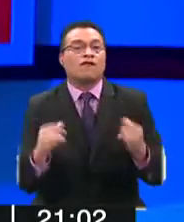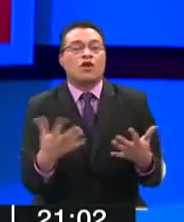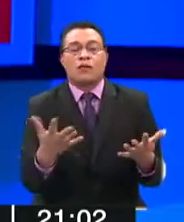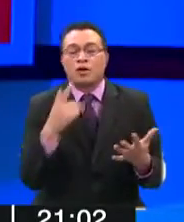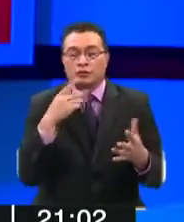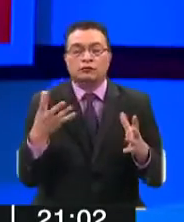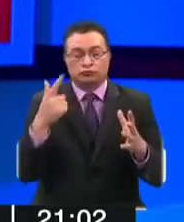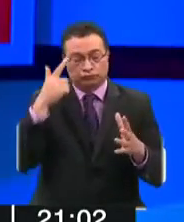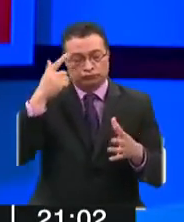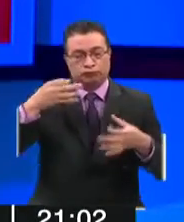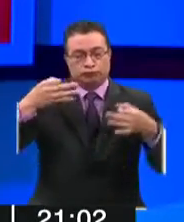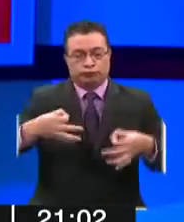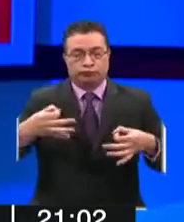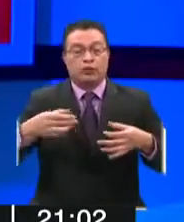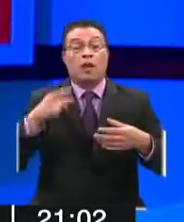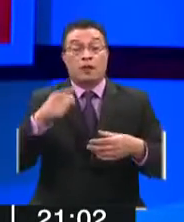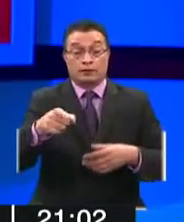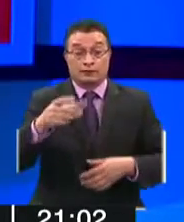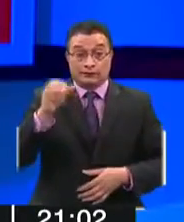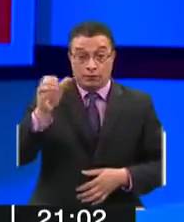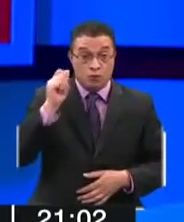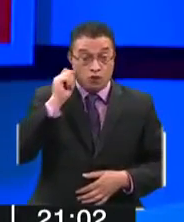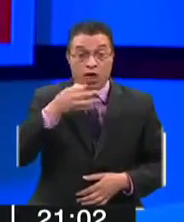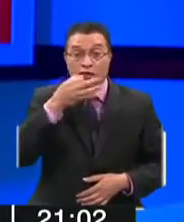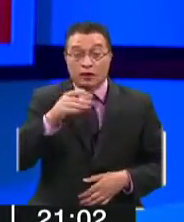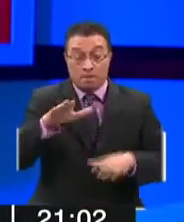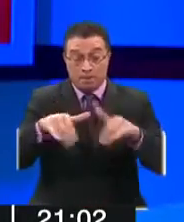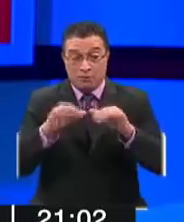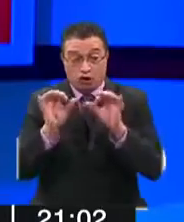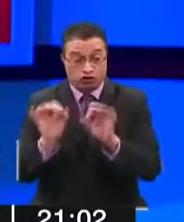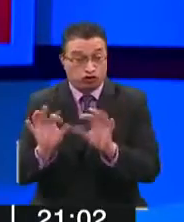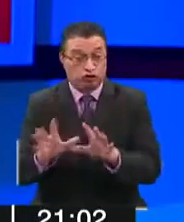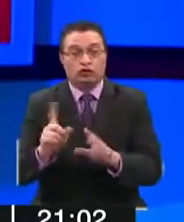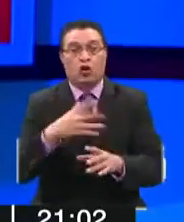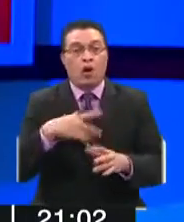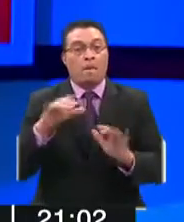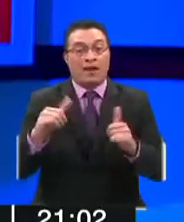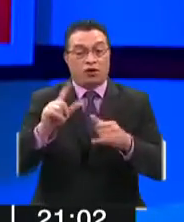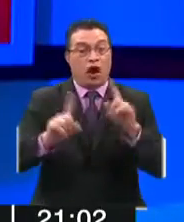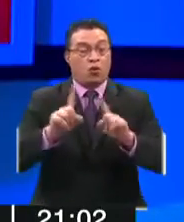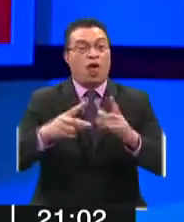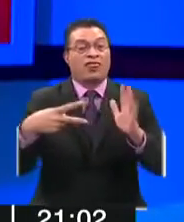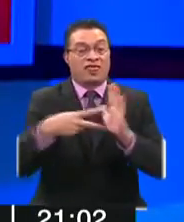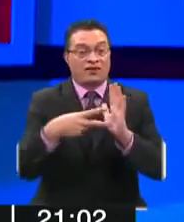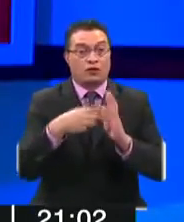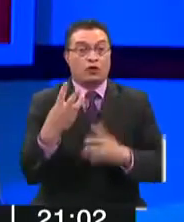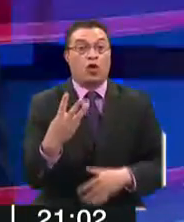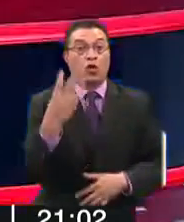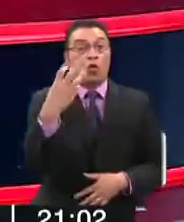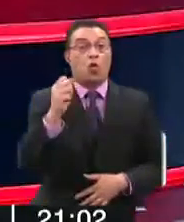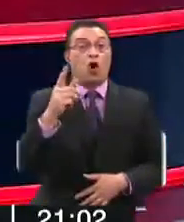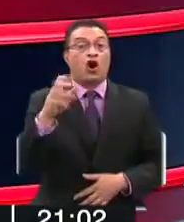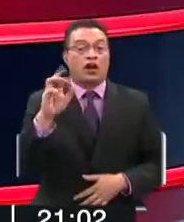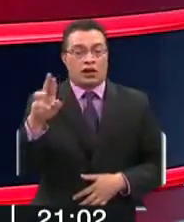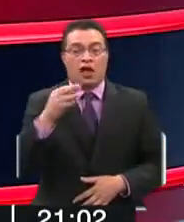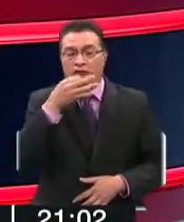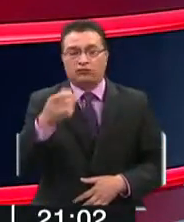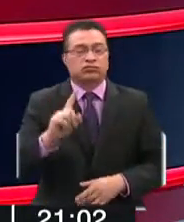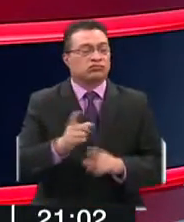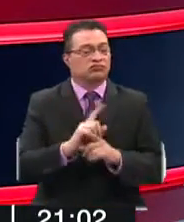conglomerado. La senadora asegura que no puede continuar en las mismas condiciones y su partido está dividido. Algunos, como Ignacio Walker, dan por muerta la